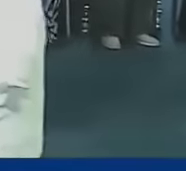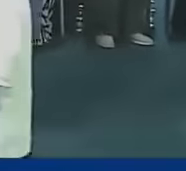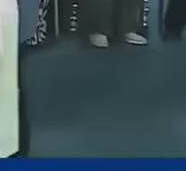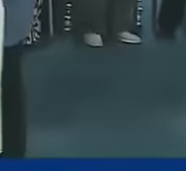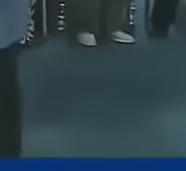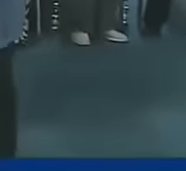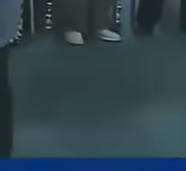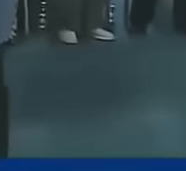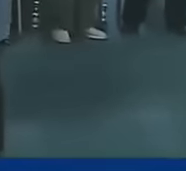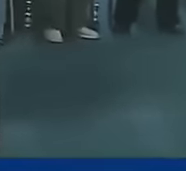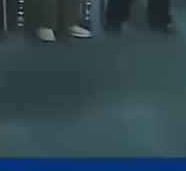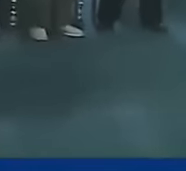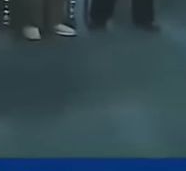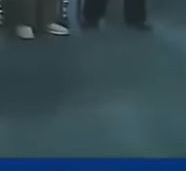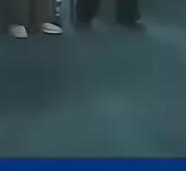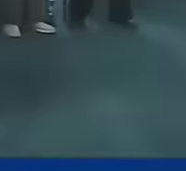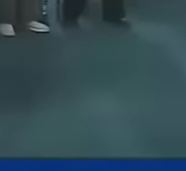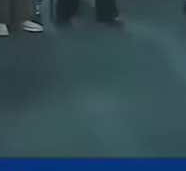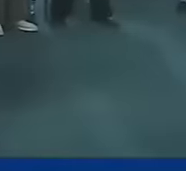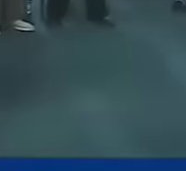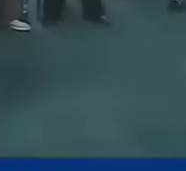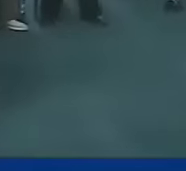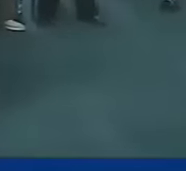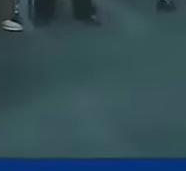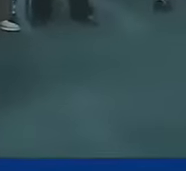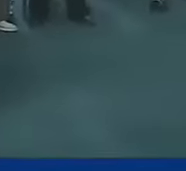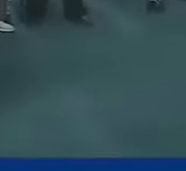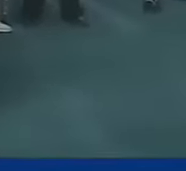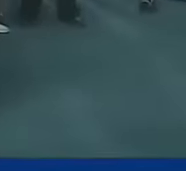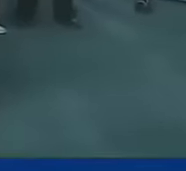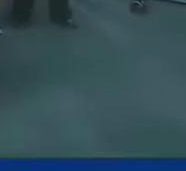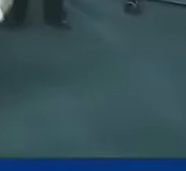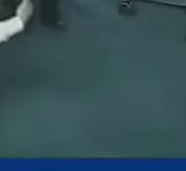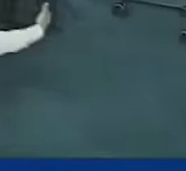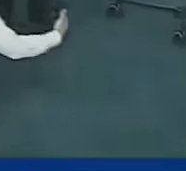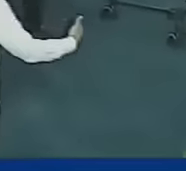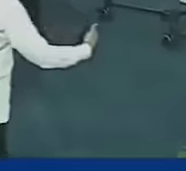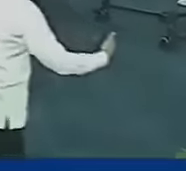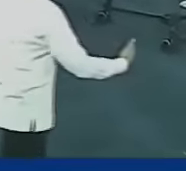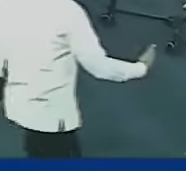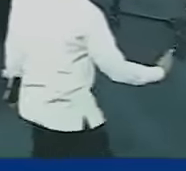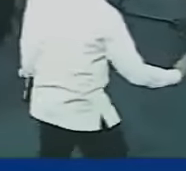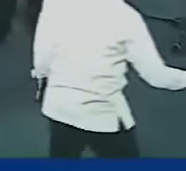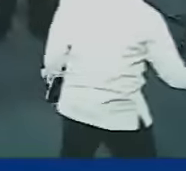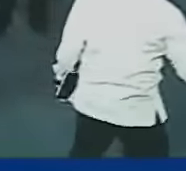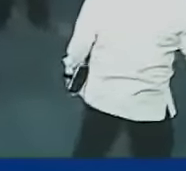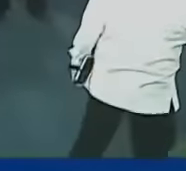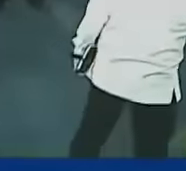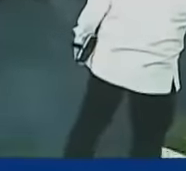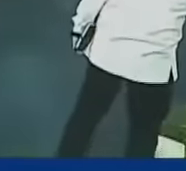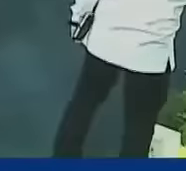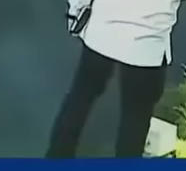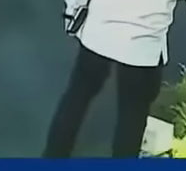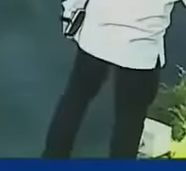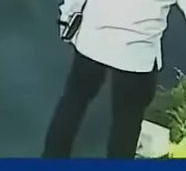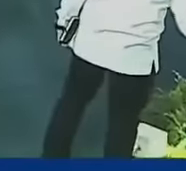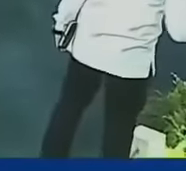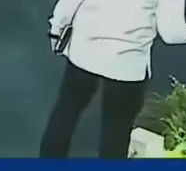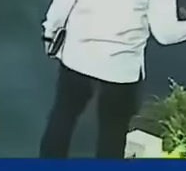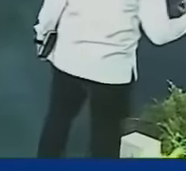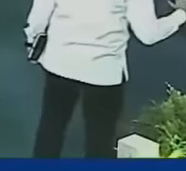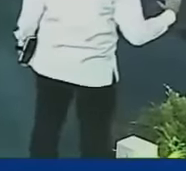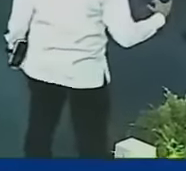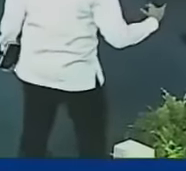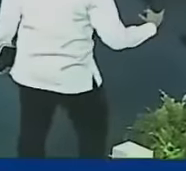está presente justamente acá en la Plaza Bicentenaria del Palacio de Gobierno, saludando a las autoridades